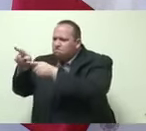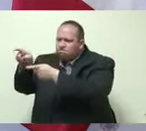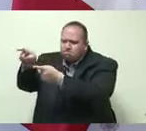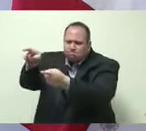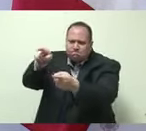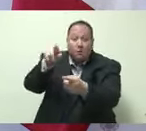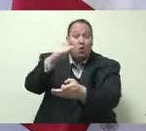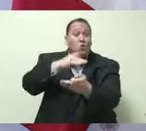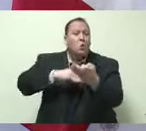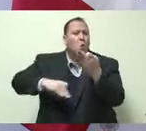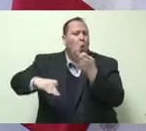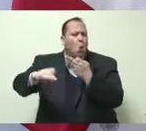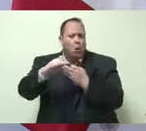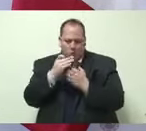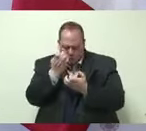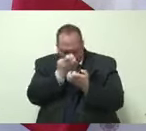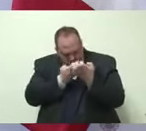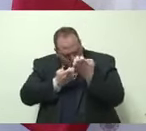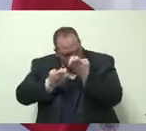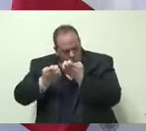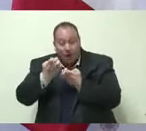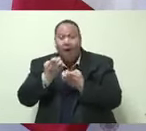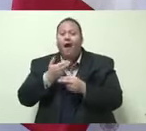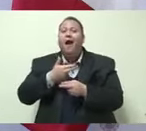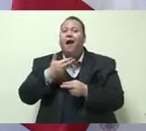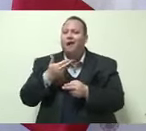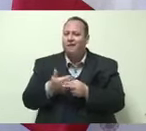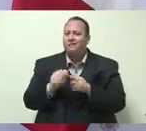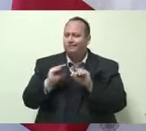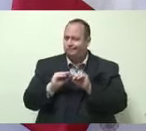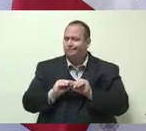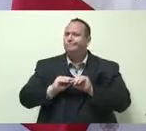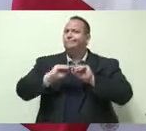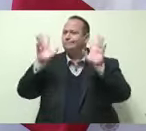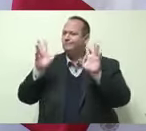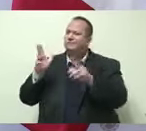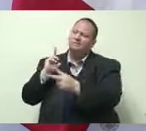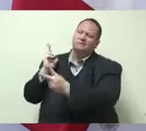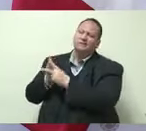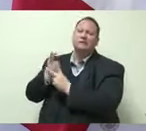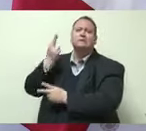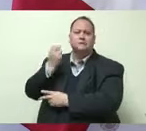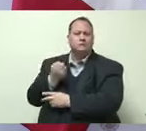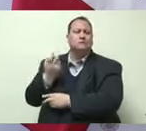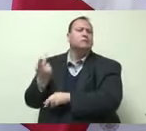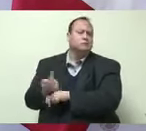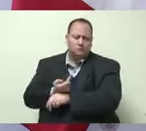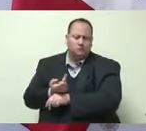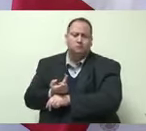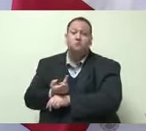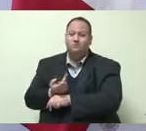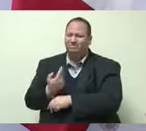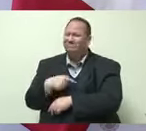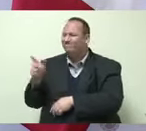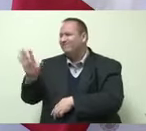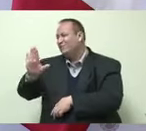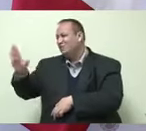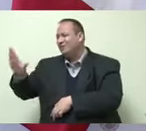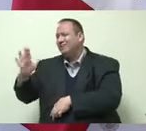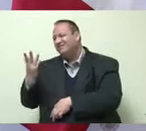ser considerado y agotado hasta lograr el absoluto esclarecimiento de estos desafortunados hechos. Nos sumamos a las